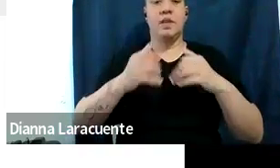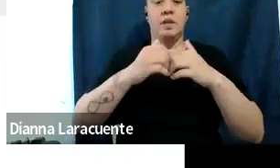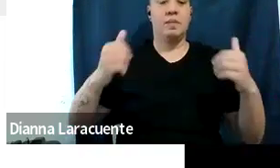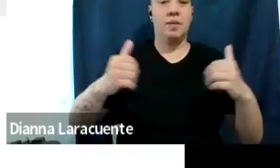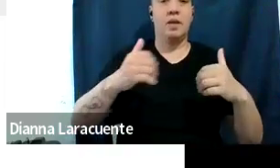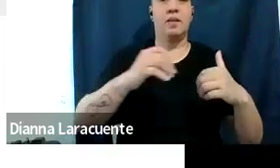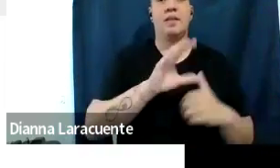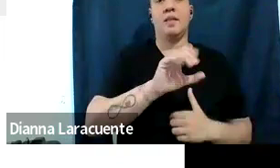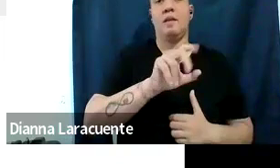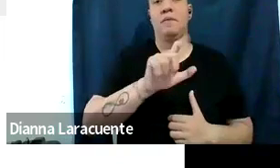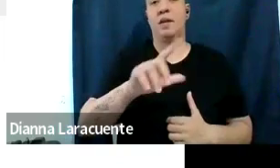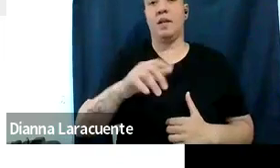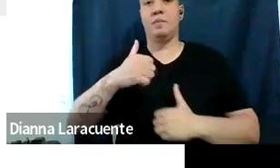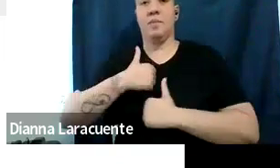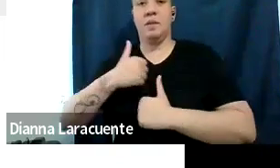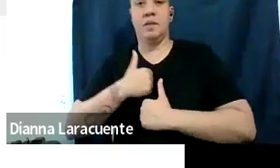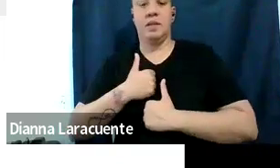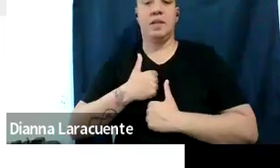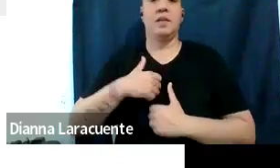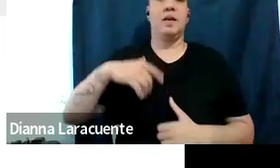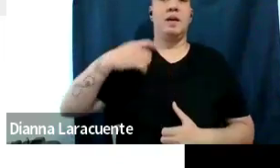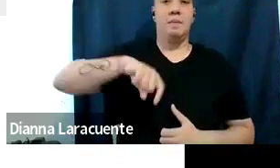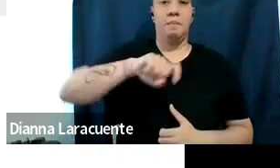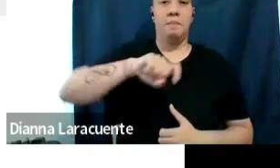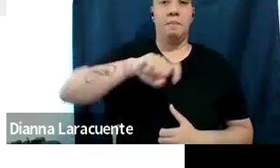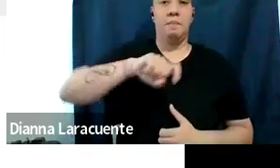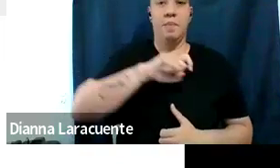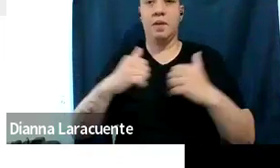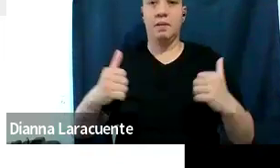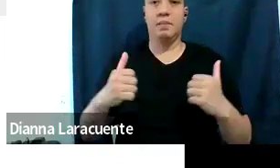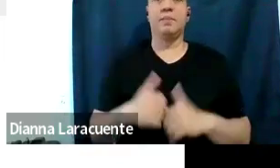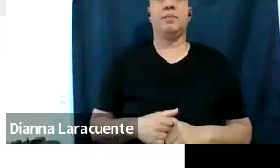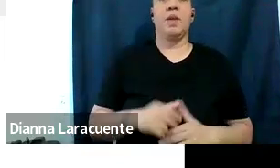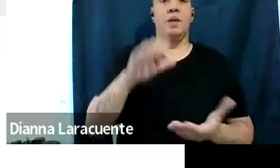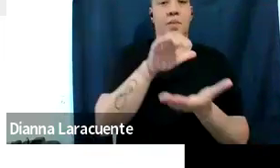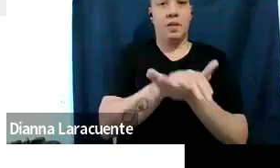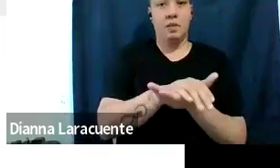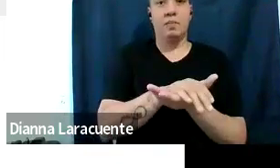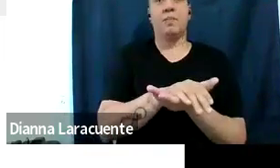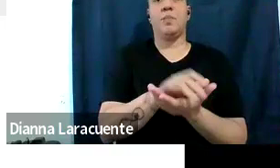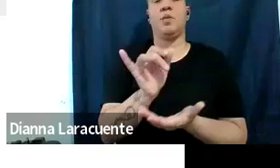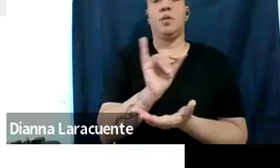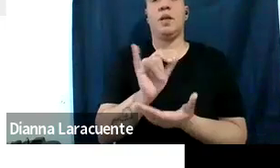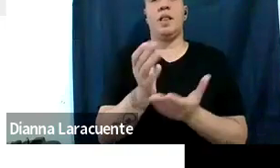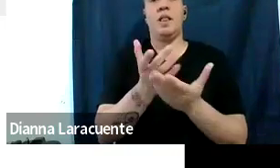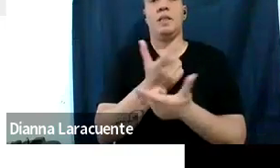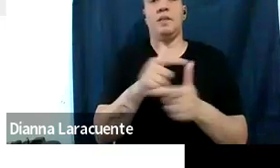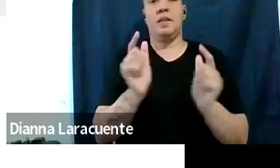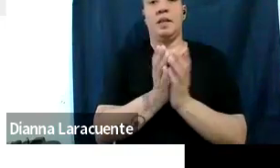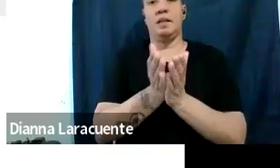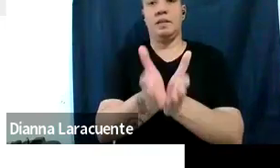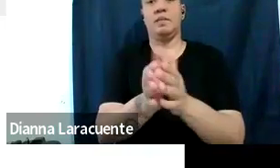materia civil con España, el matrimonio civil para los efectos civiles, la libertad de los barcos, la uniformidad del